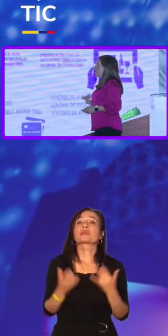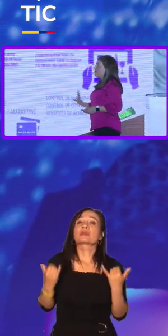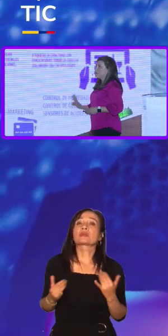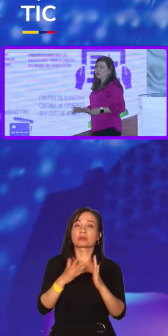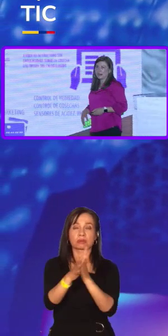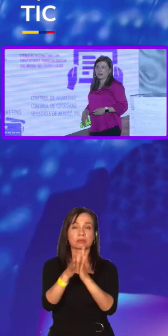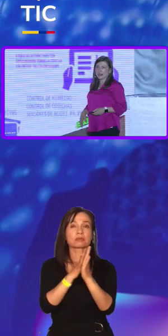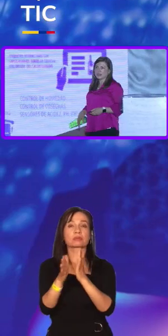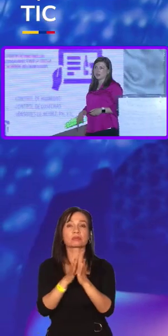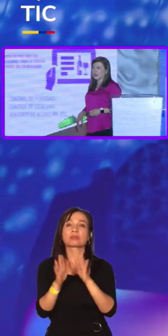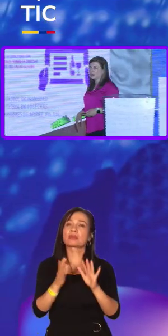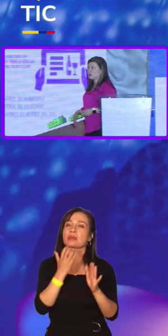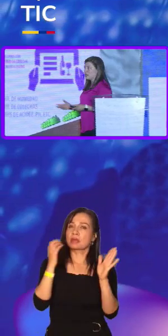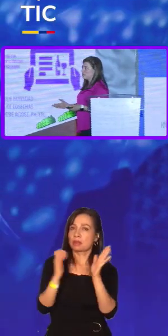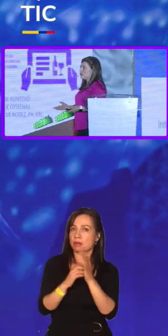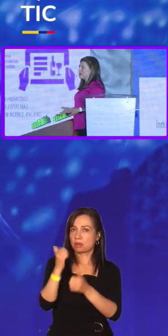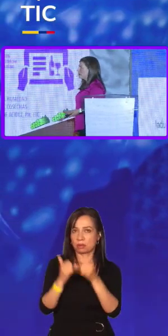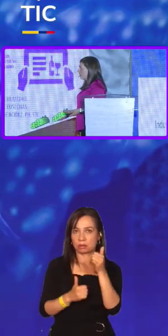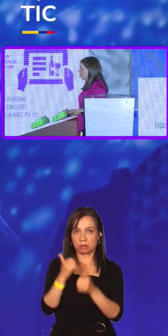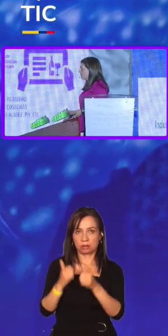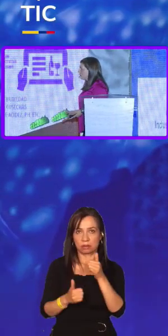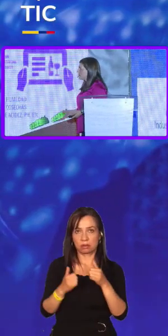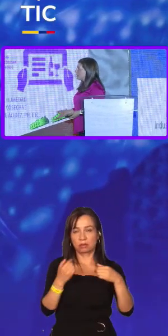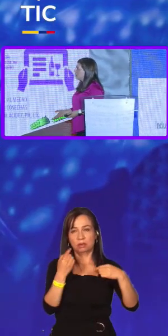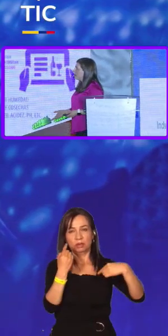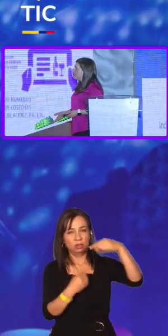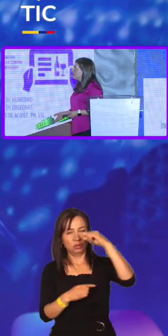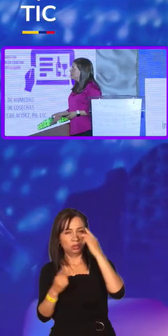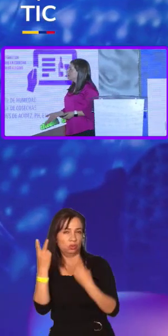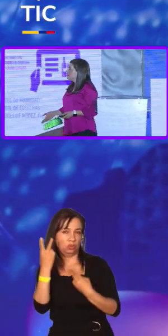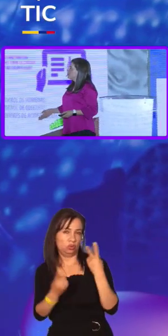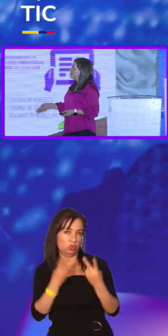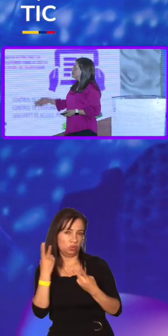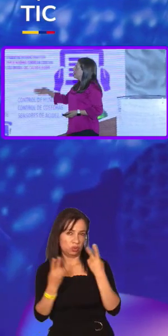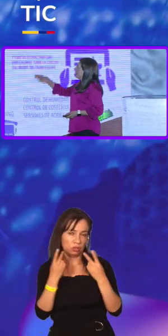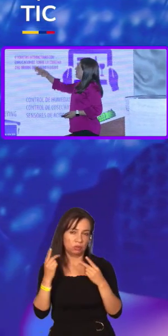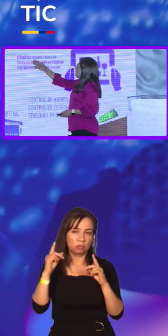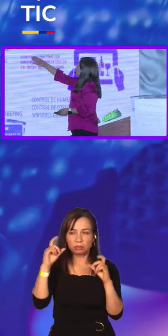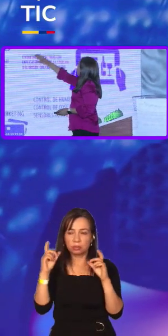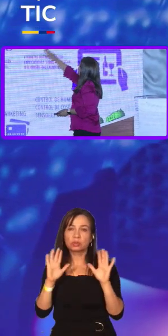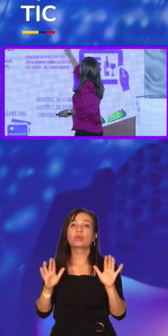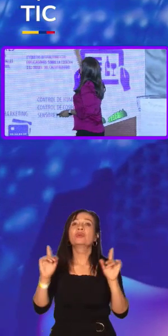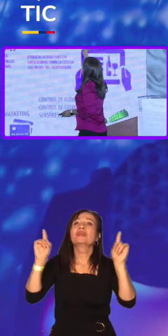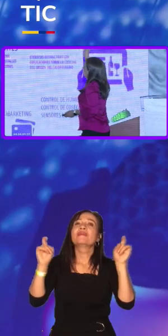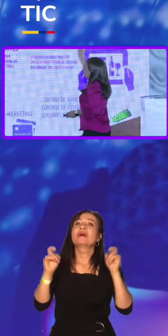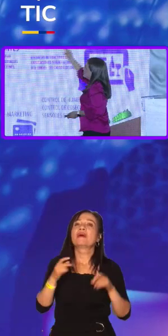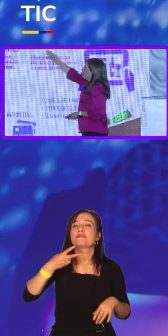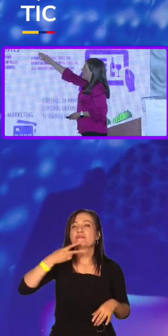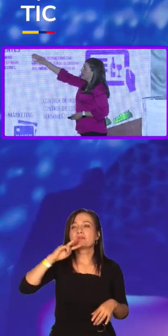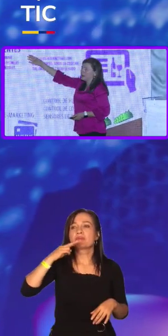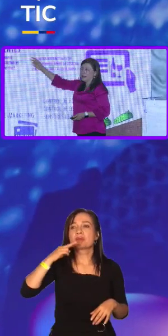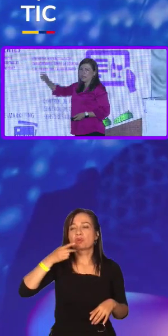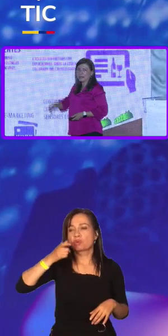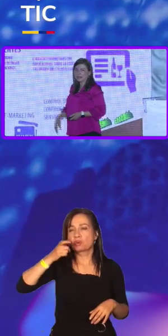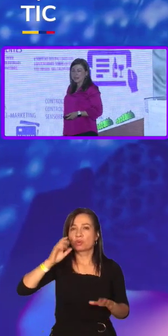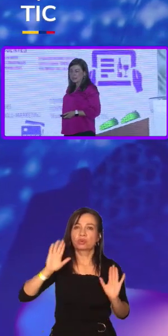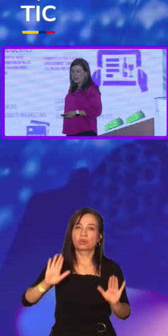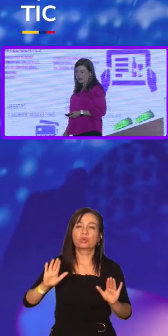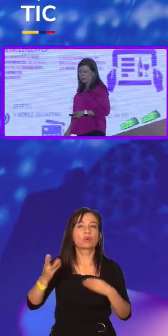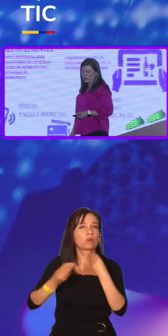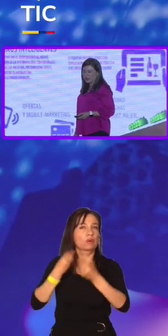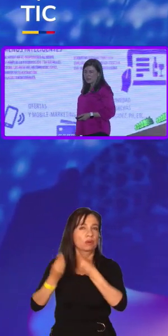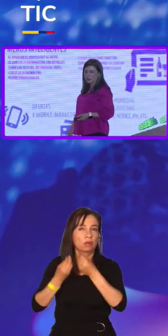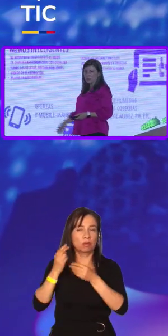Y aquí tienen un ejemplo, en el caso del turismo relacionado con la industria del vino, donde, por ejemplo, podemos tener